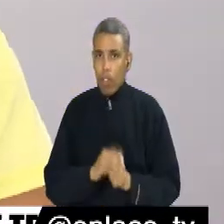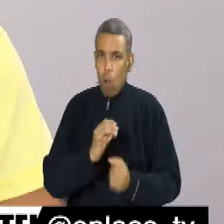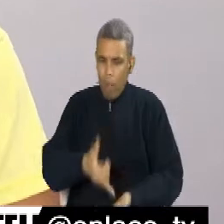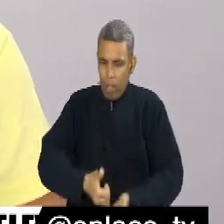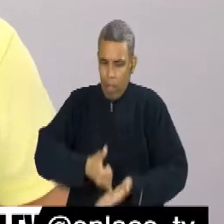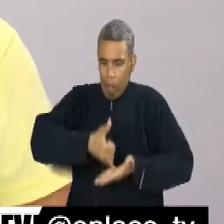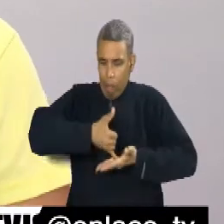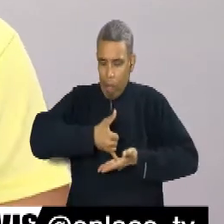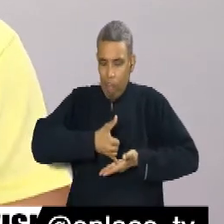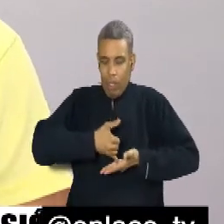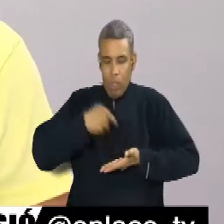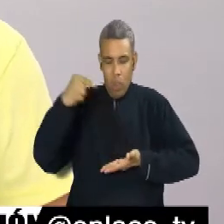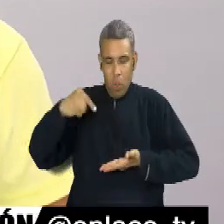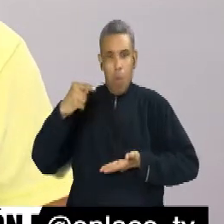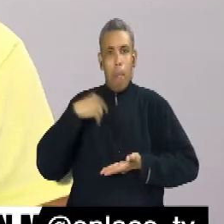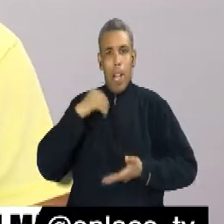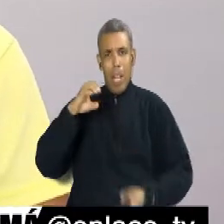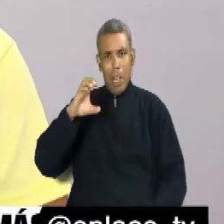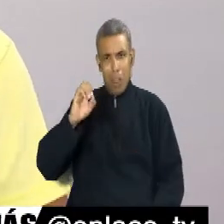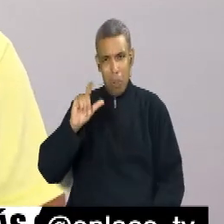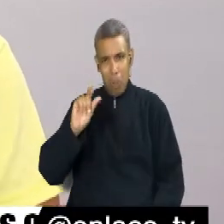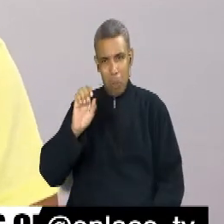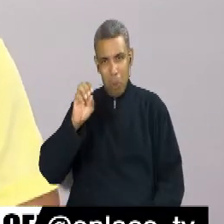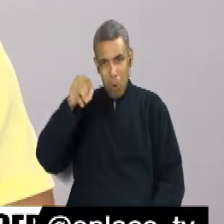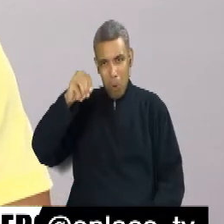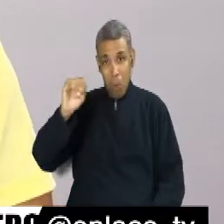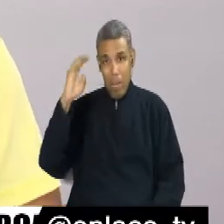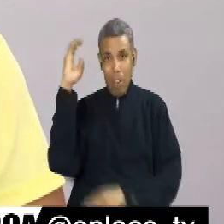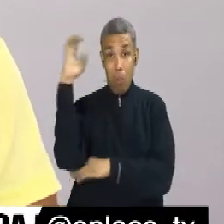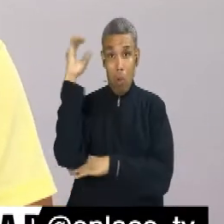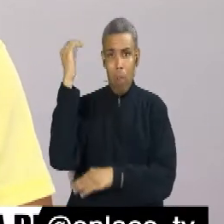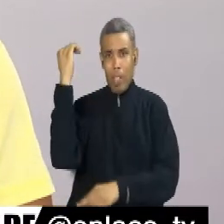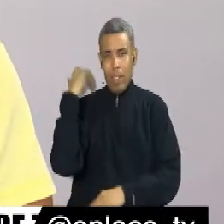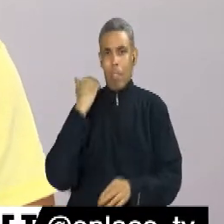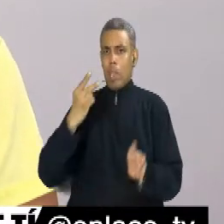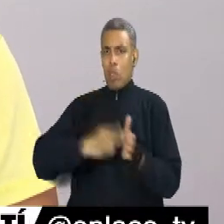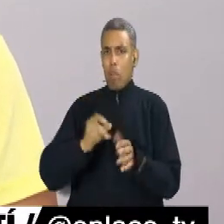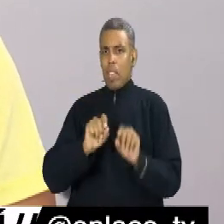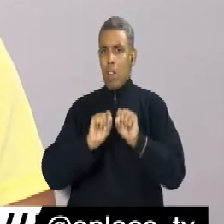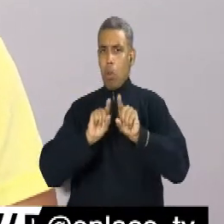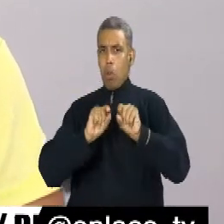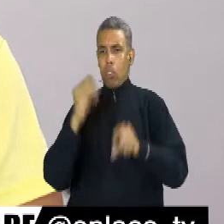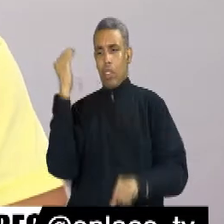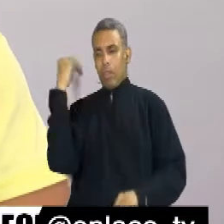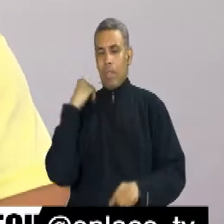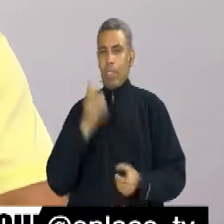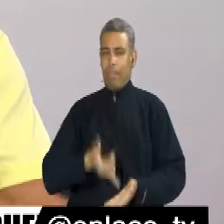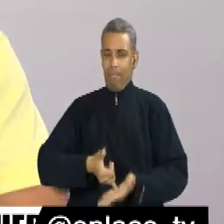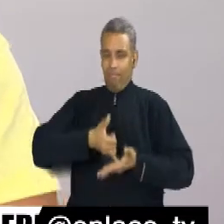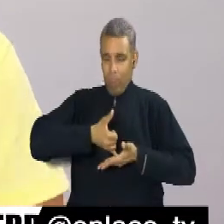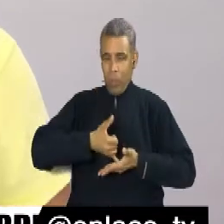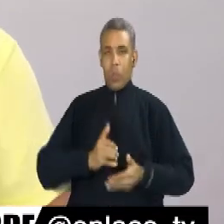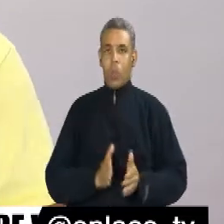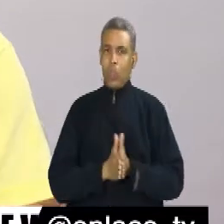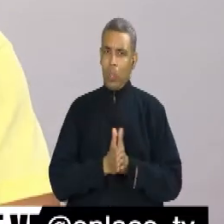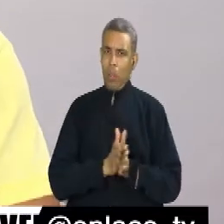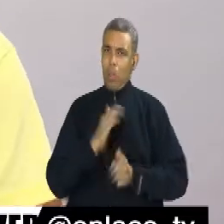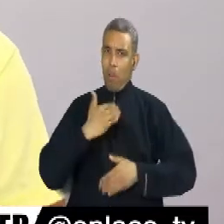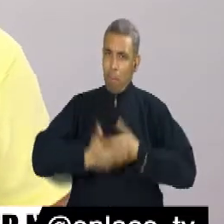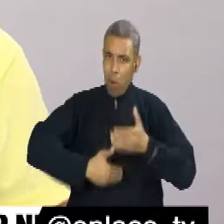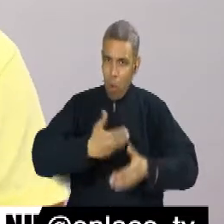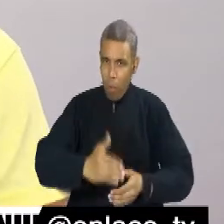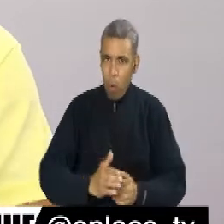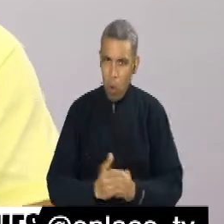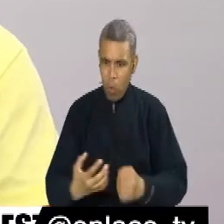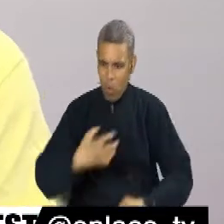primer evento en el que participamos nosotros como departamento en el 2011 y Donde hemos ido escalonando y demostrando cómo